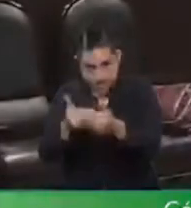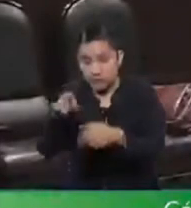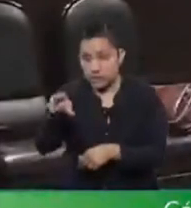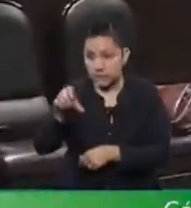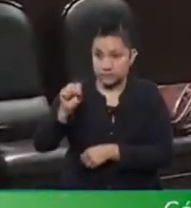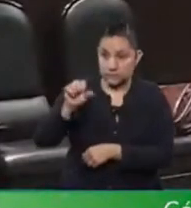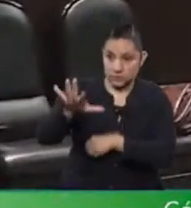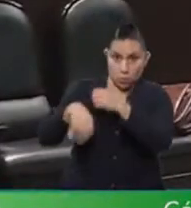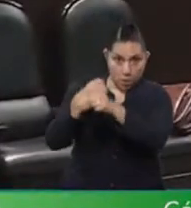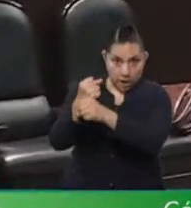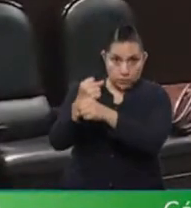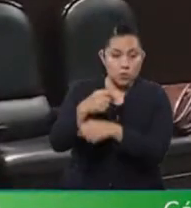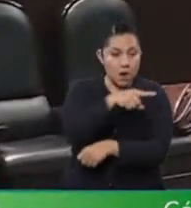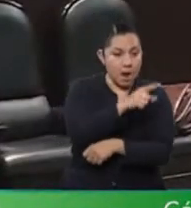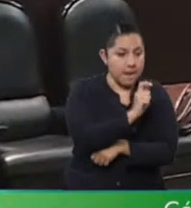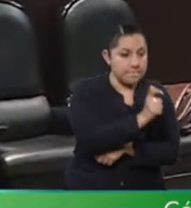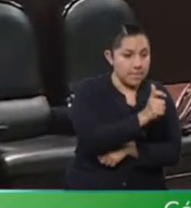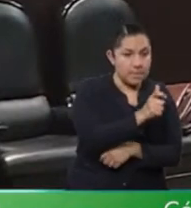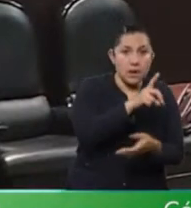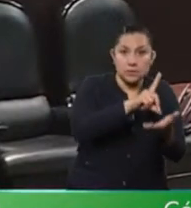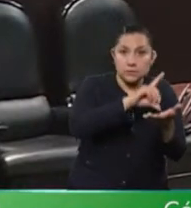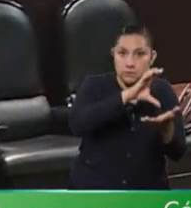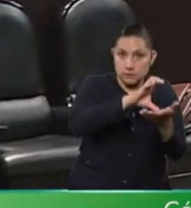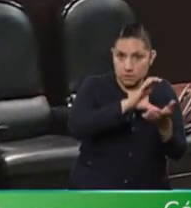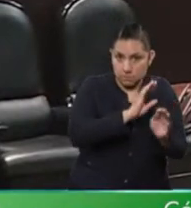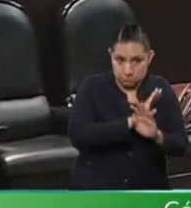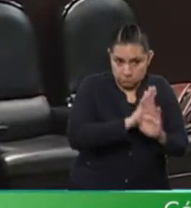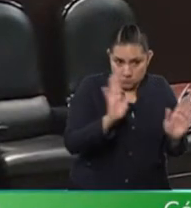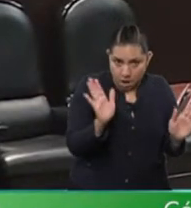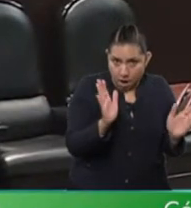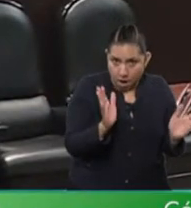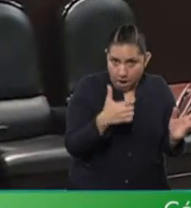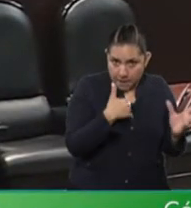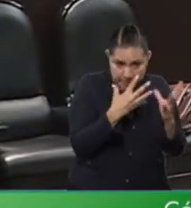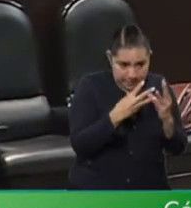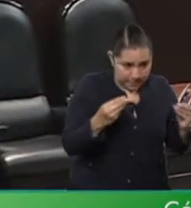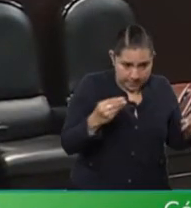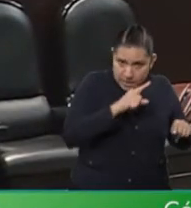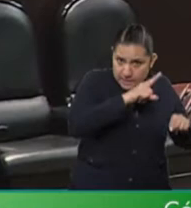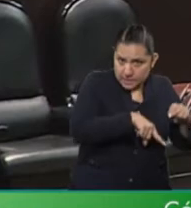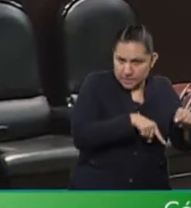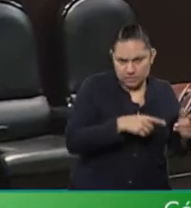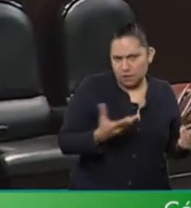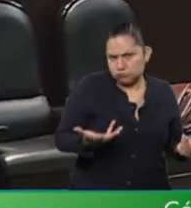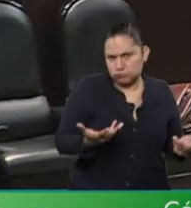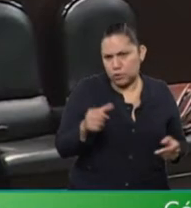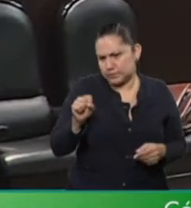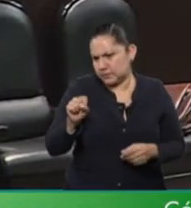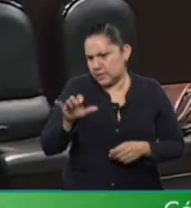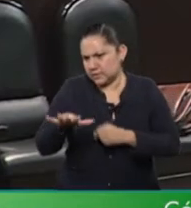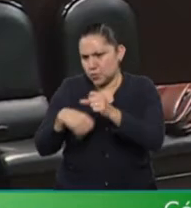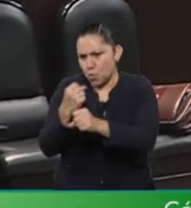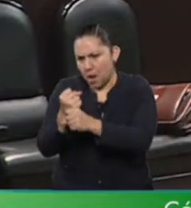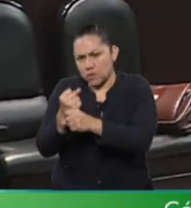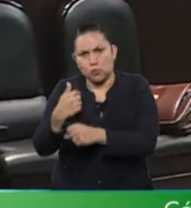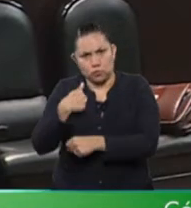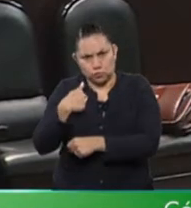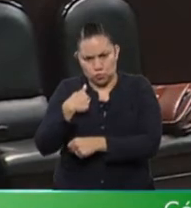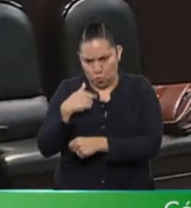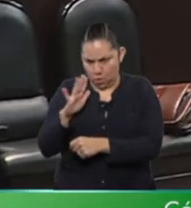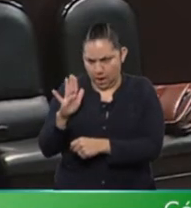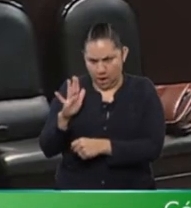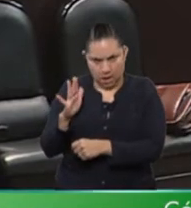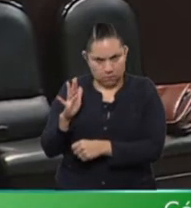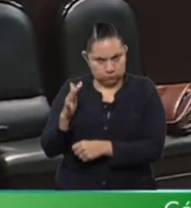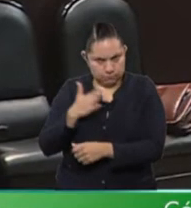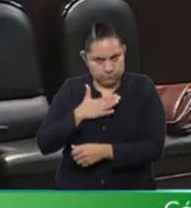no desaparece de manera automática al alcanzar los 65 años. Segundo, el hecho de que la pensión a